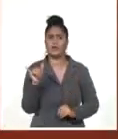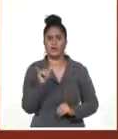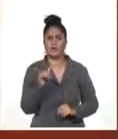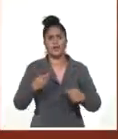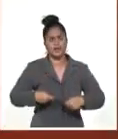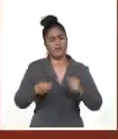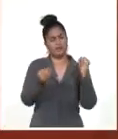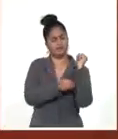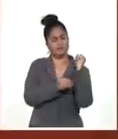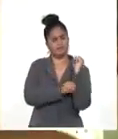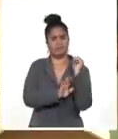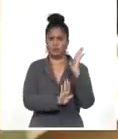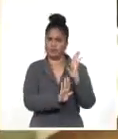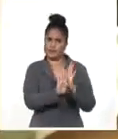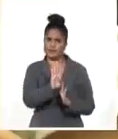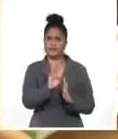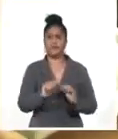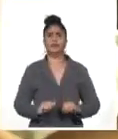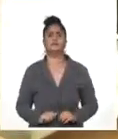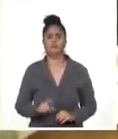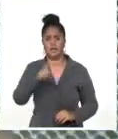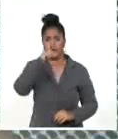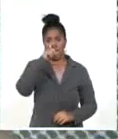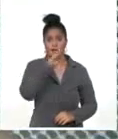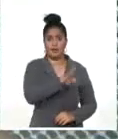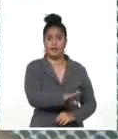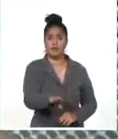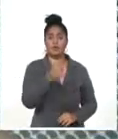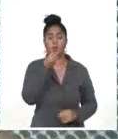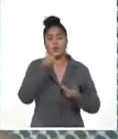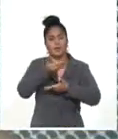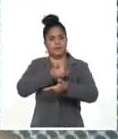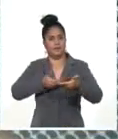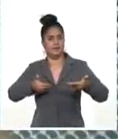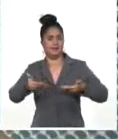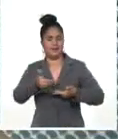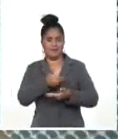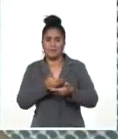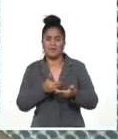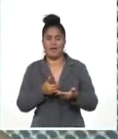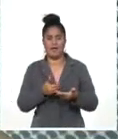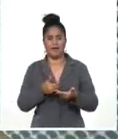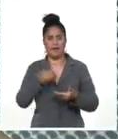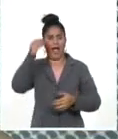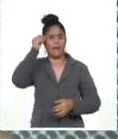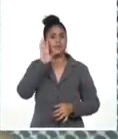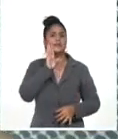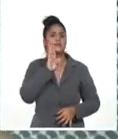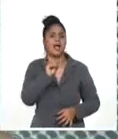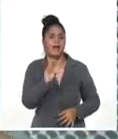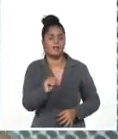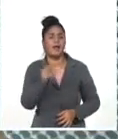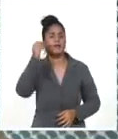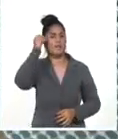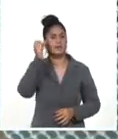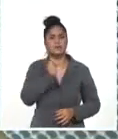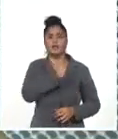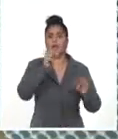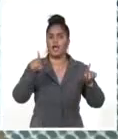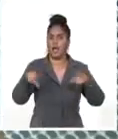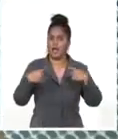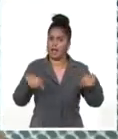donde puedan relacionarse niños de las mismas edades y de otras edades, donde los padres puedan ver que su hijo se